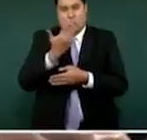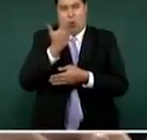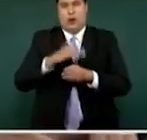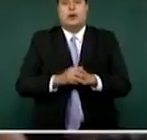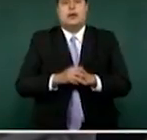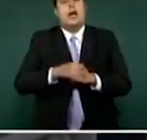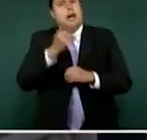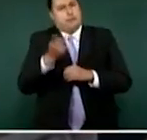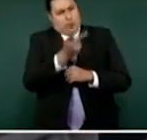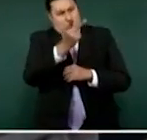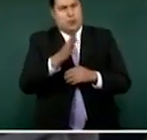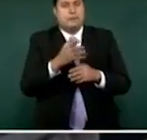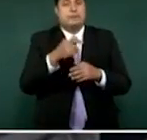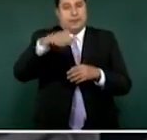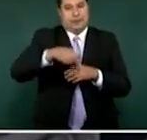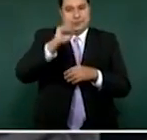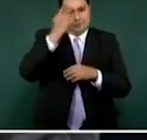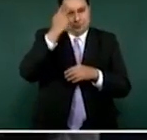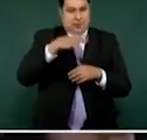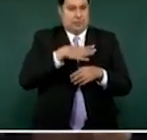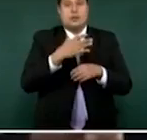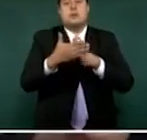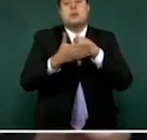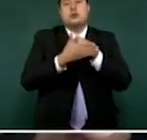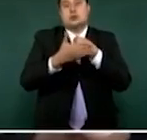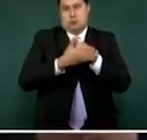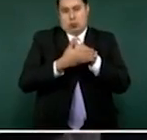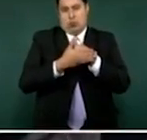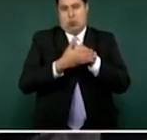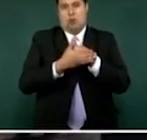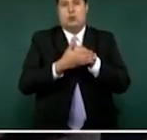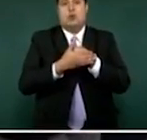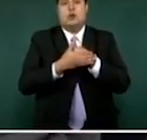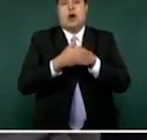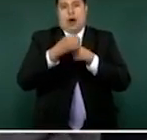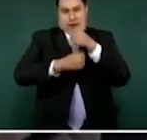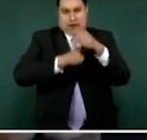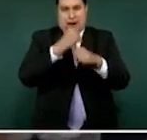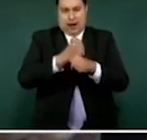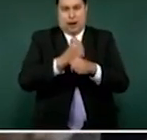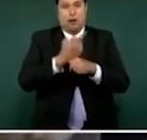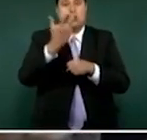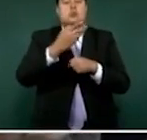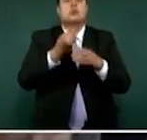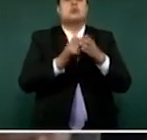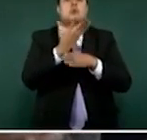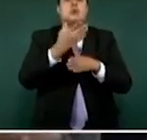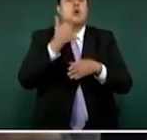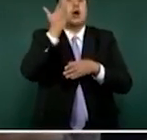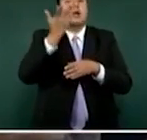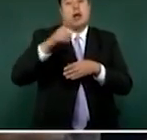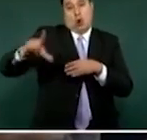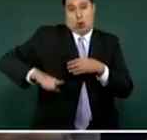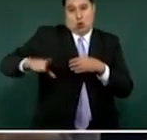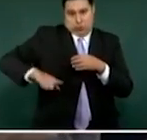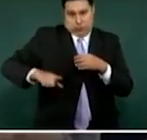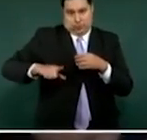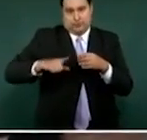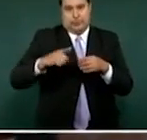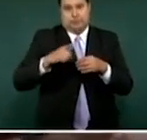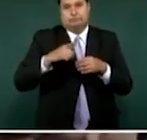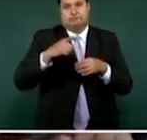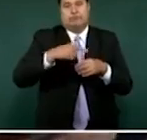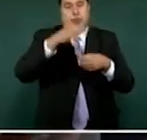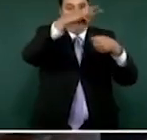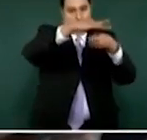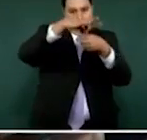ya se están empezando a organizar para las elecciones del próximo año. Usted ha dicho que no va a hablar de Morena, que está en huelga, pero yo le